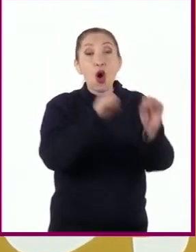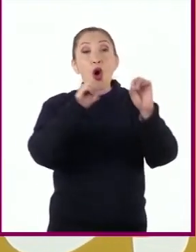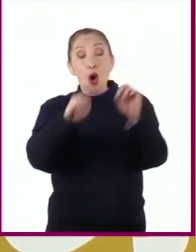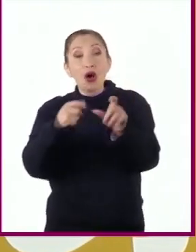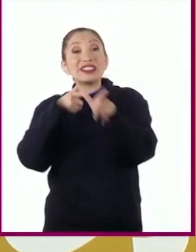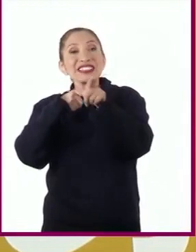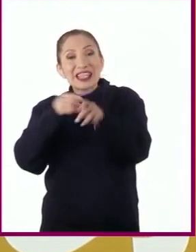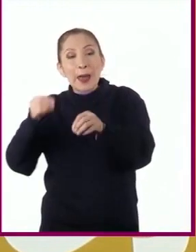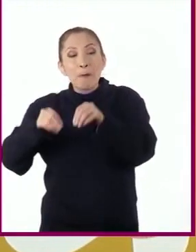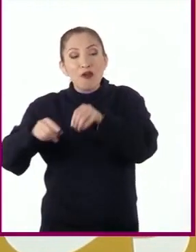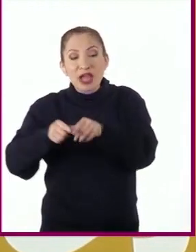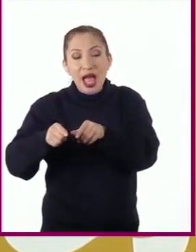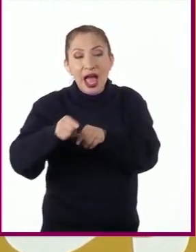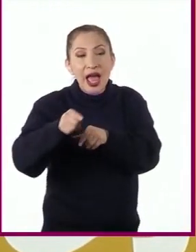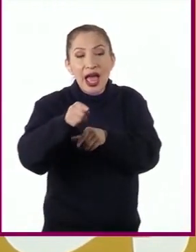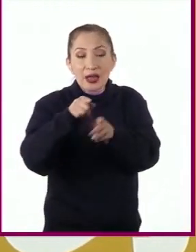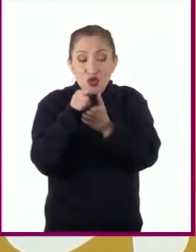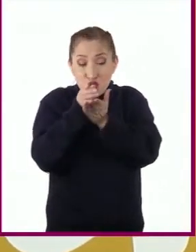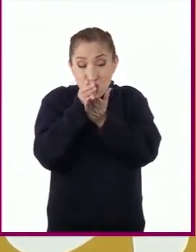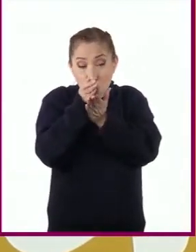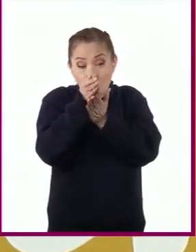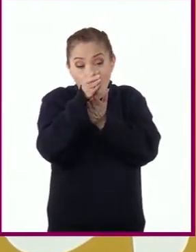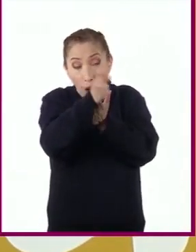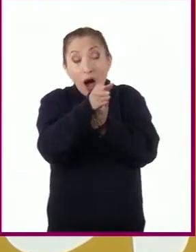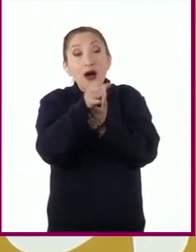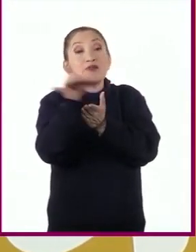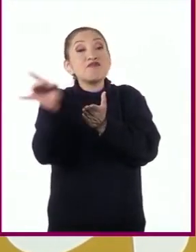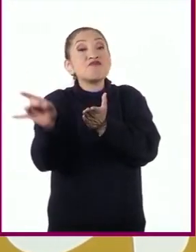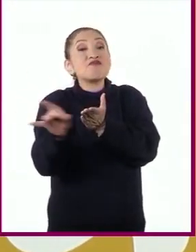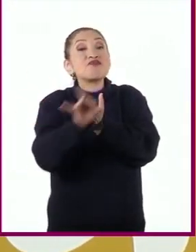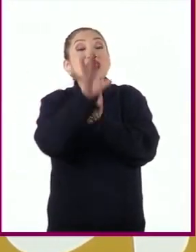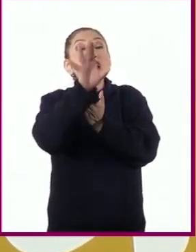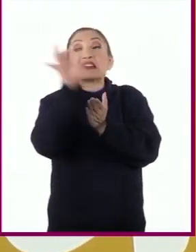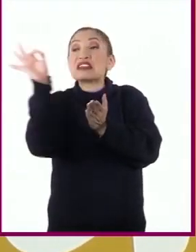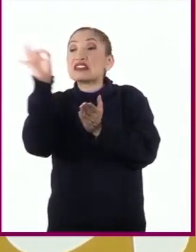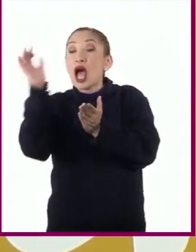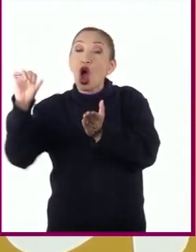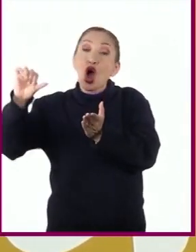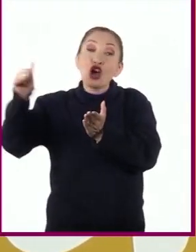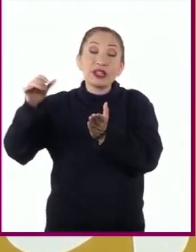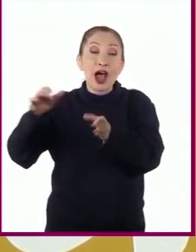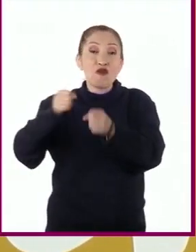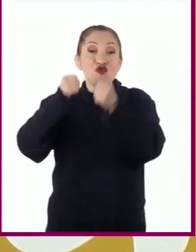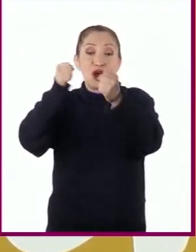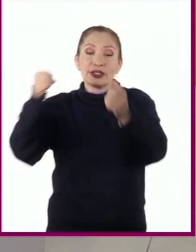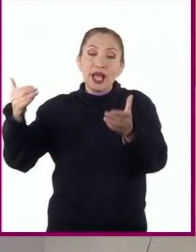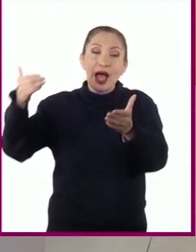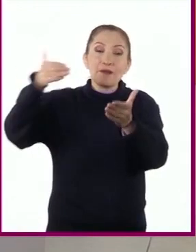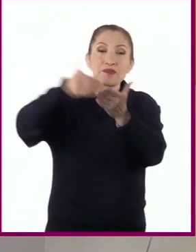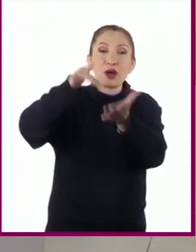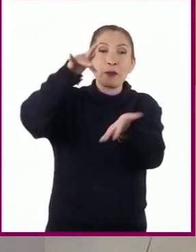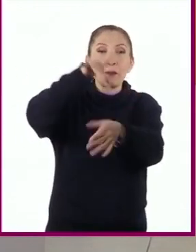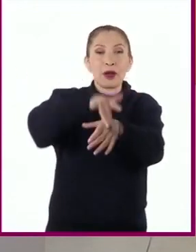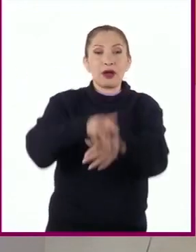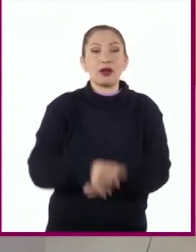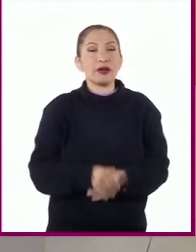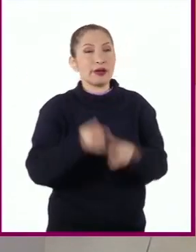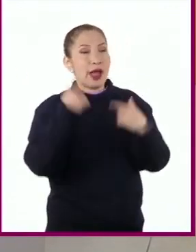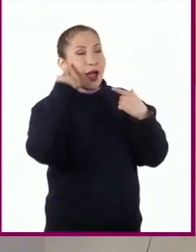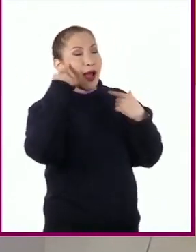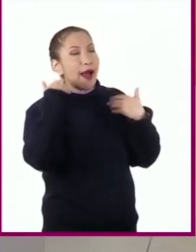movimiento rectilíneo uniforme a menos que una fuerza externa actúe sobre él. Creo que sí